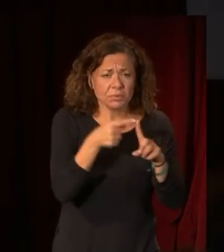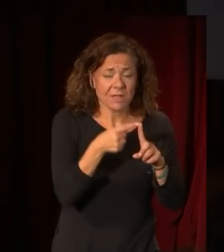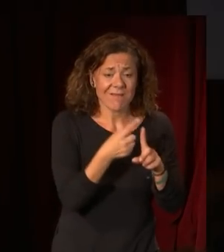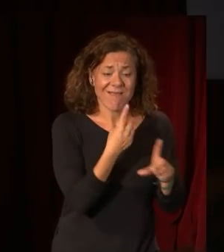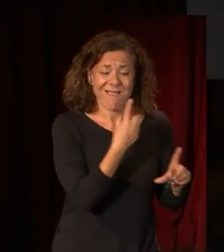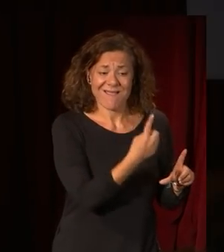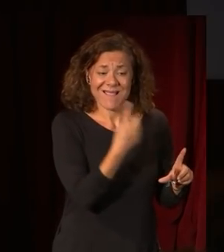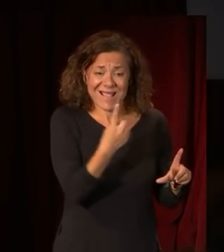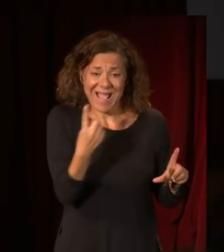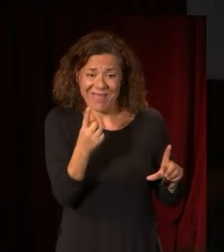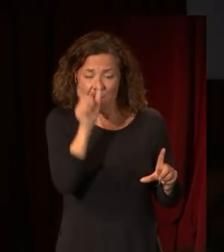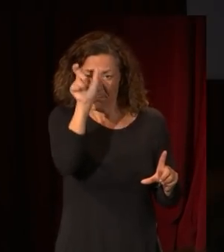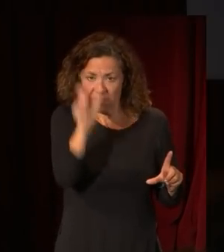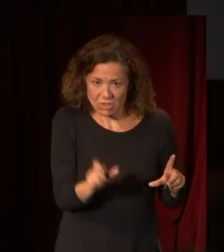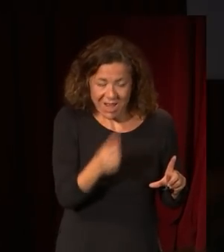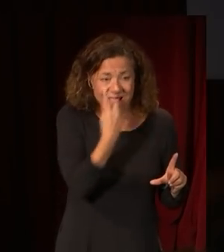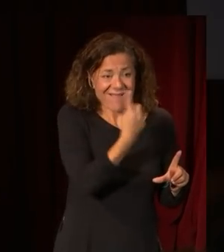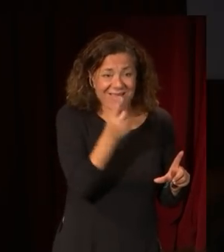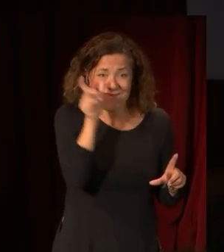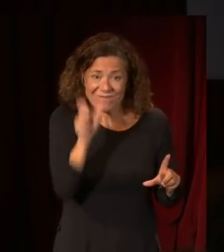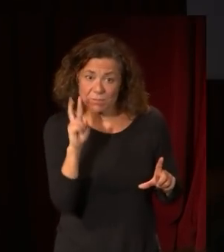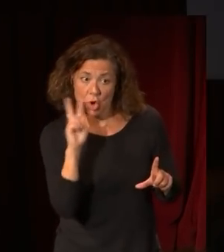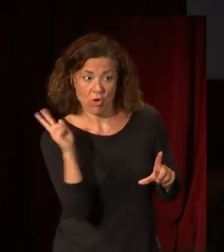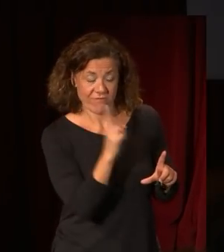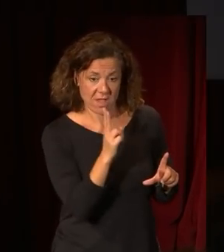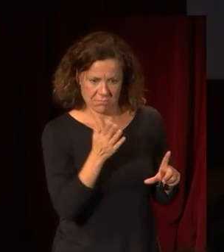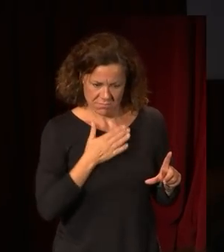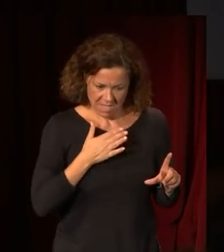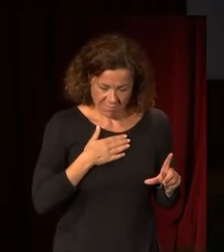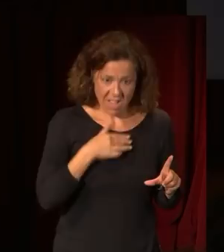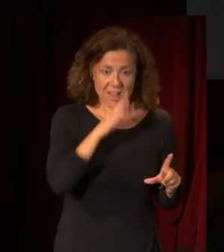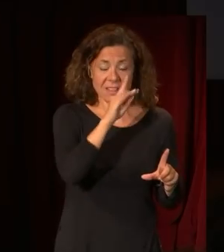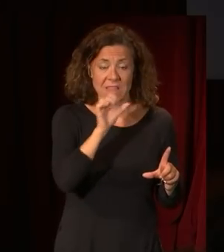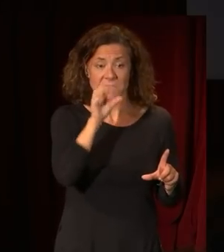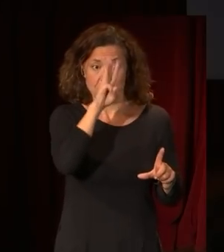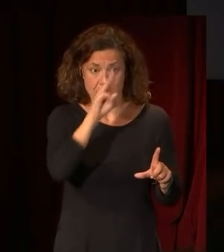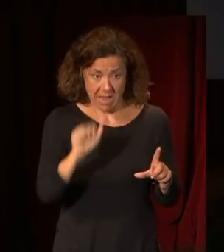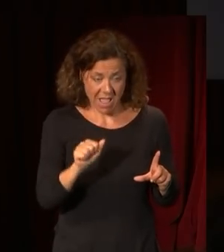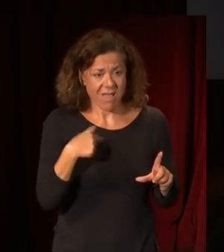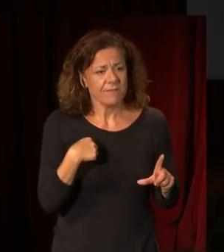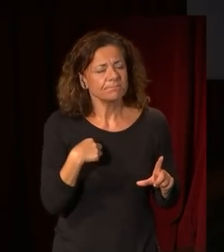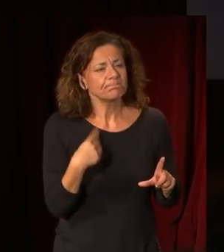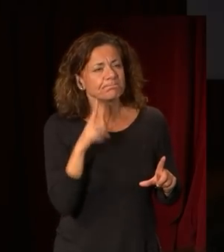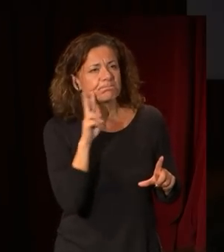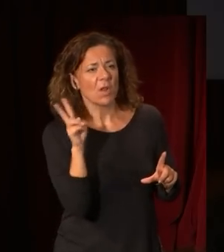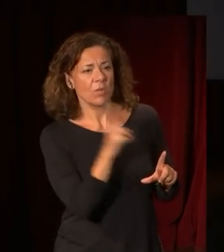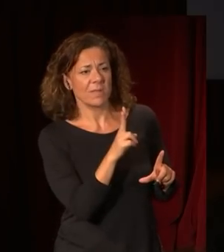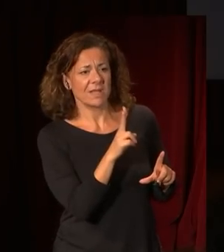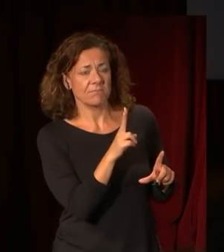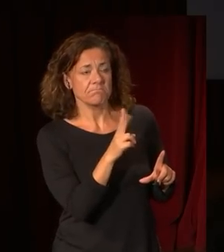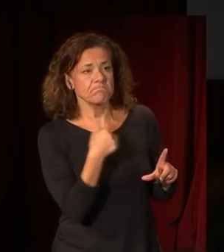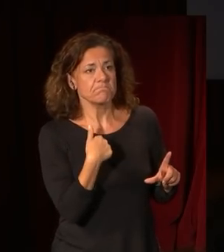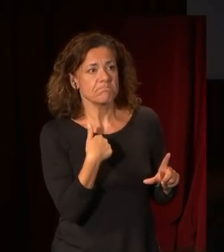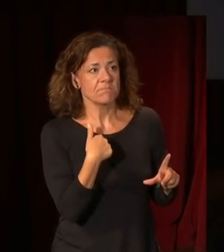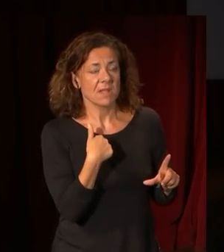cada personaje cada espectador y en primer lugar el propio lluís de es pla haga una lectura a partir de